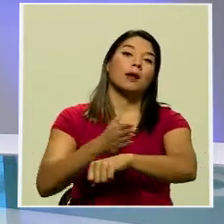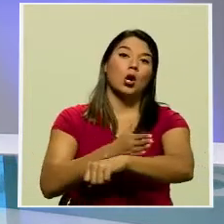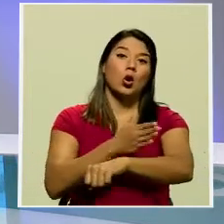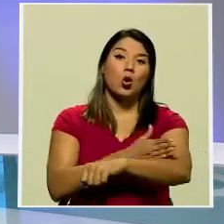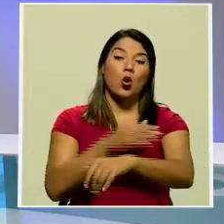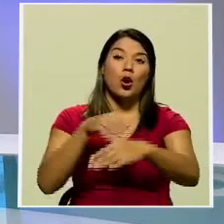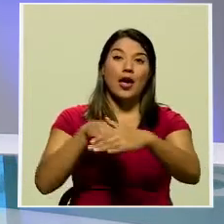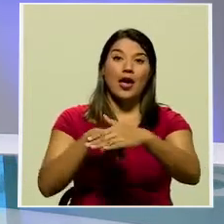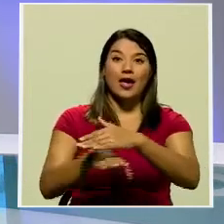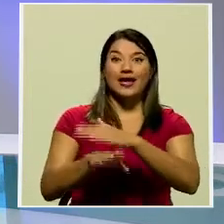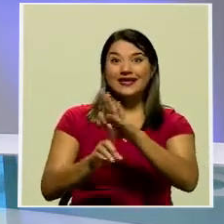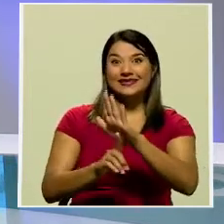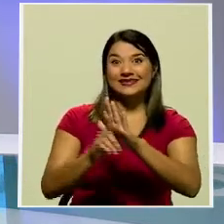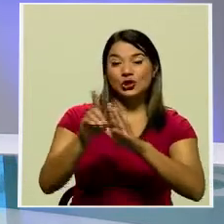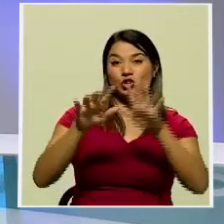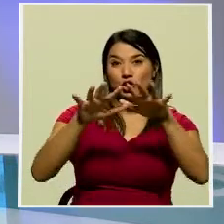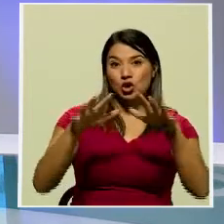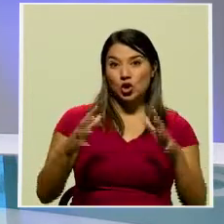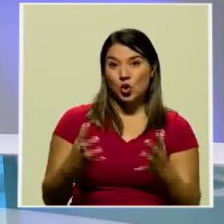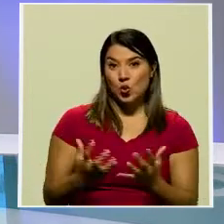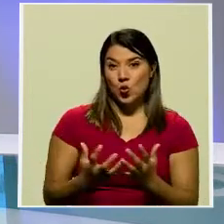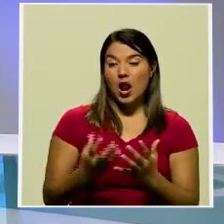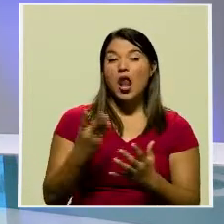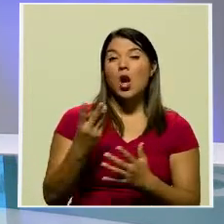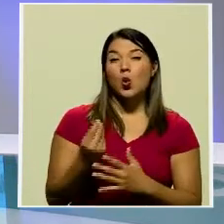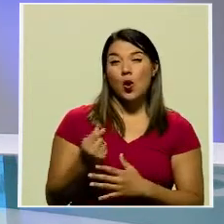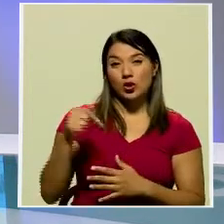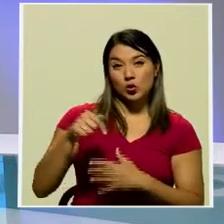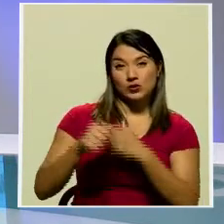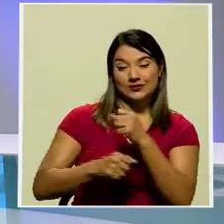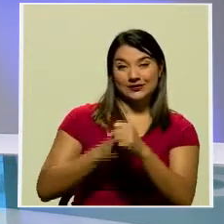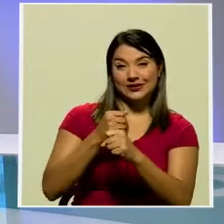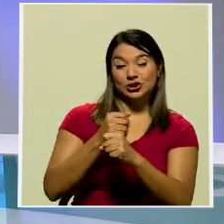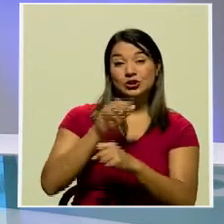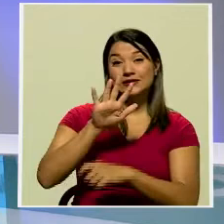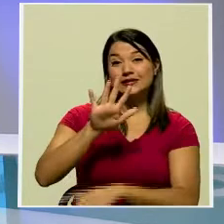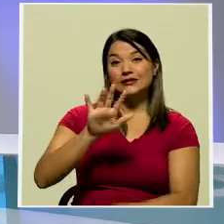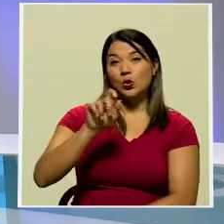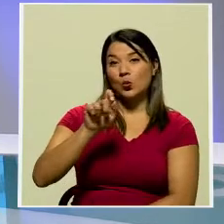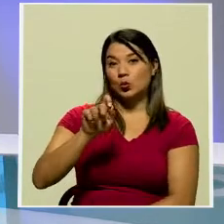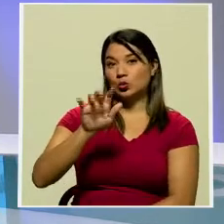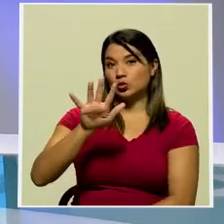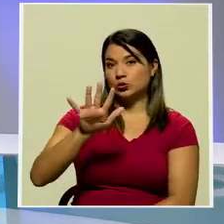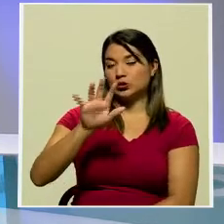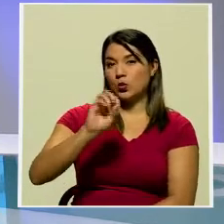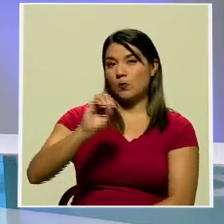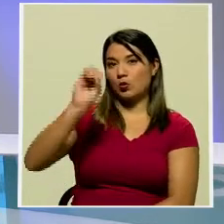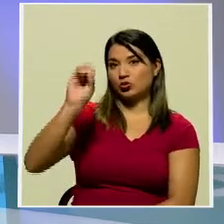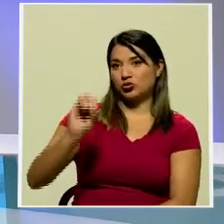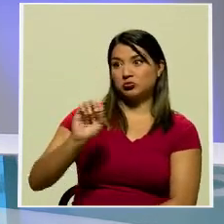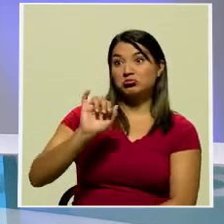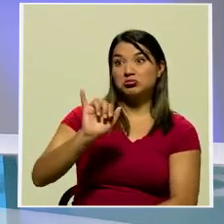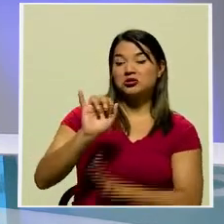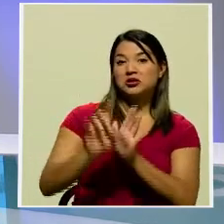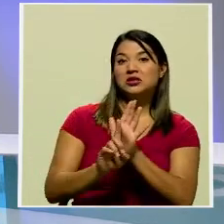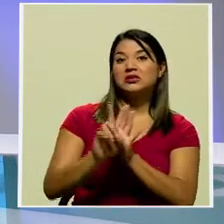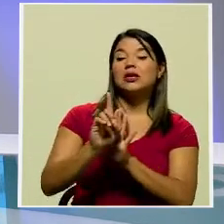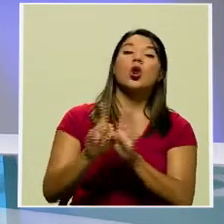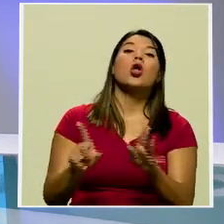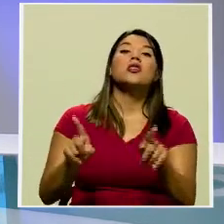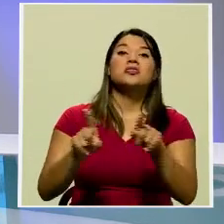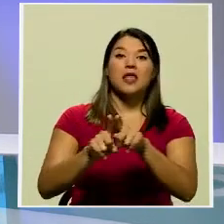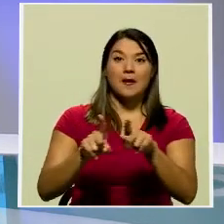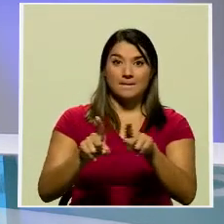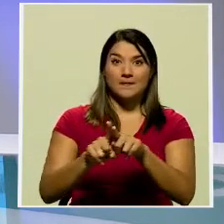este 2021. Lo llevó a un 5.5%, un incremento que también alcanza